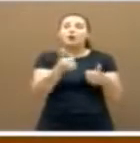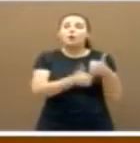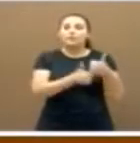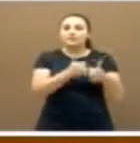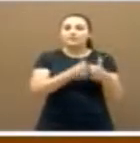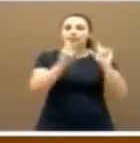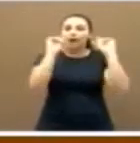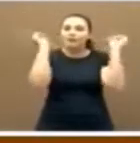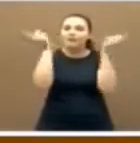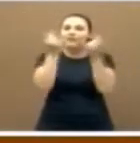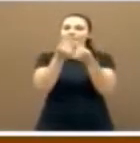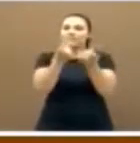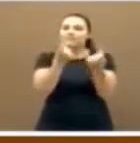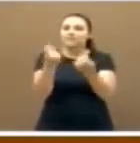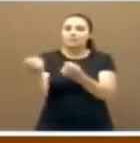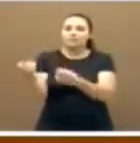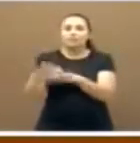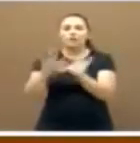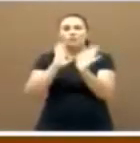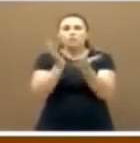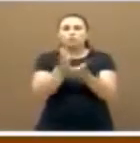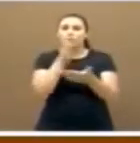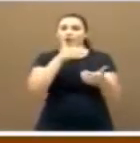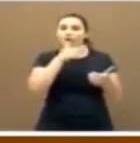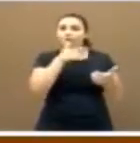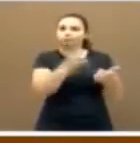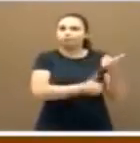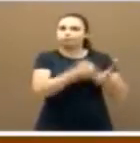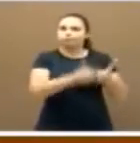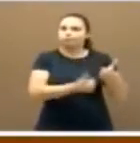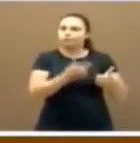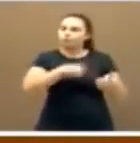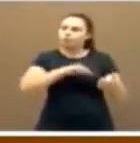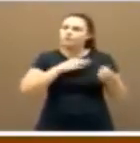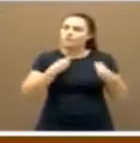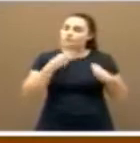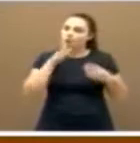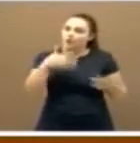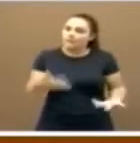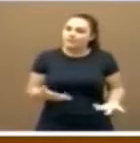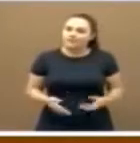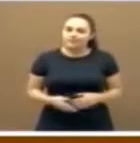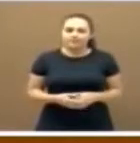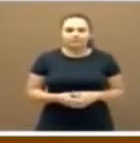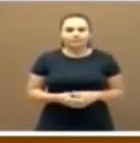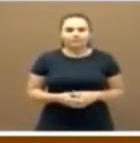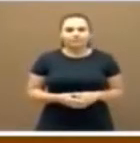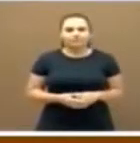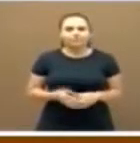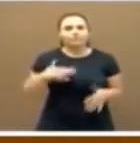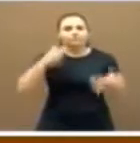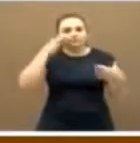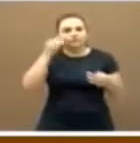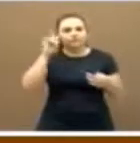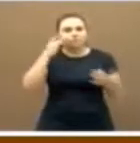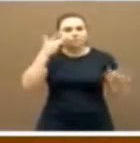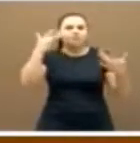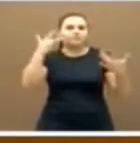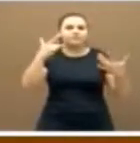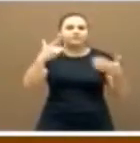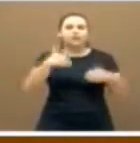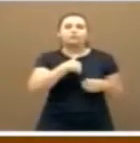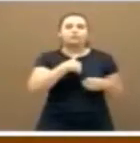las habilidades tan necesarias en un mundo tan competitivo como aquel en el que vivimos ahora, ¿no? Quiero destacar también el papel del